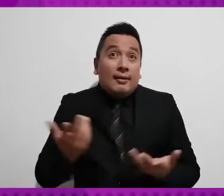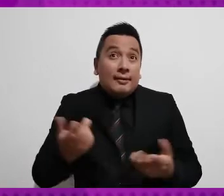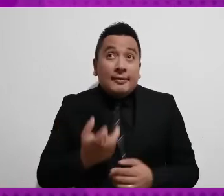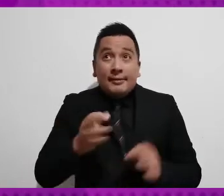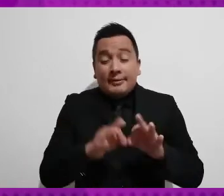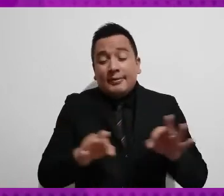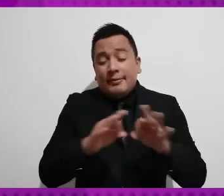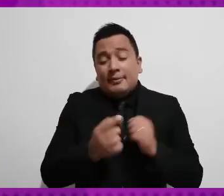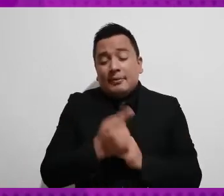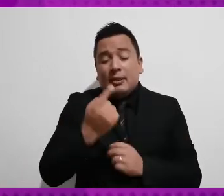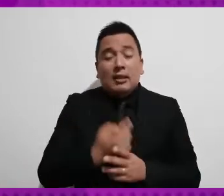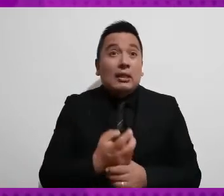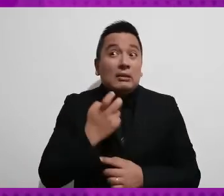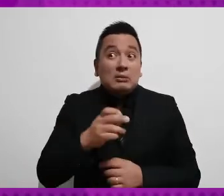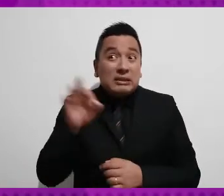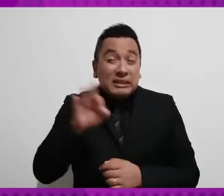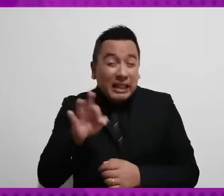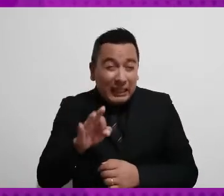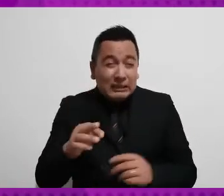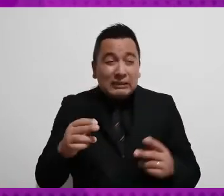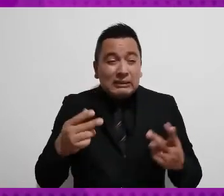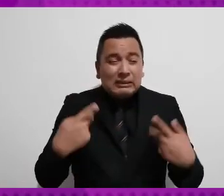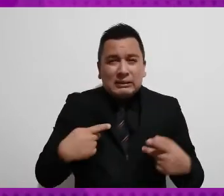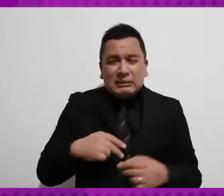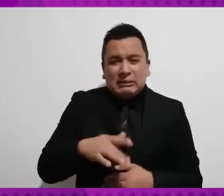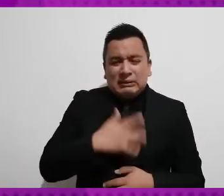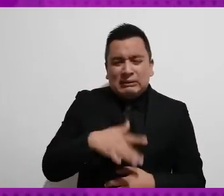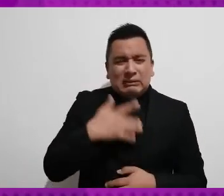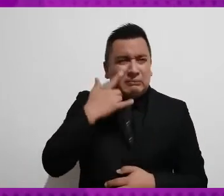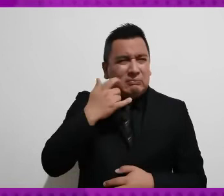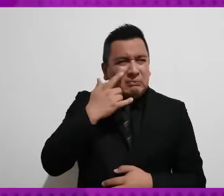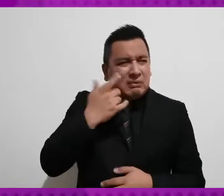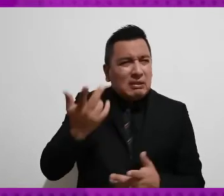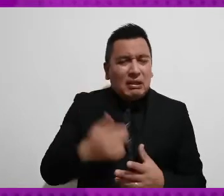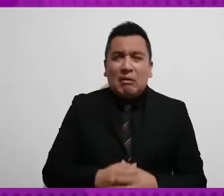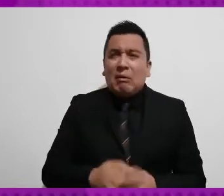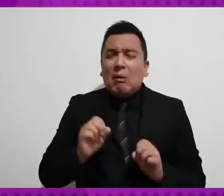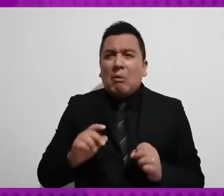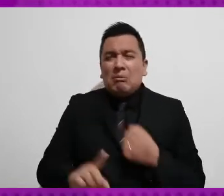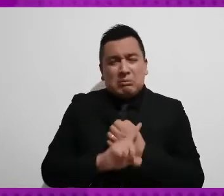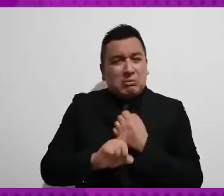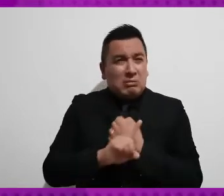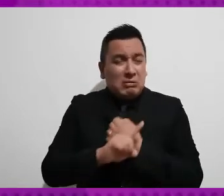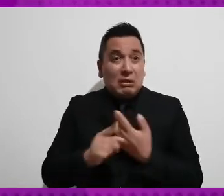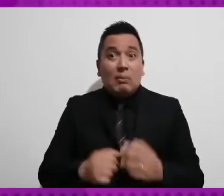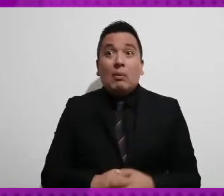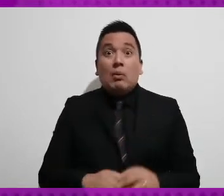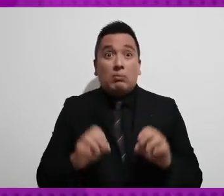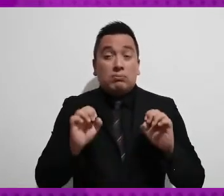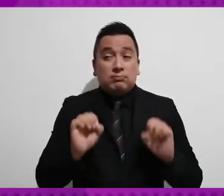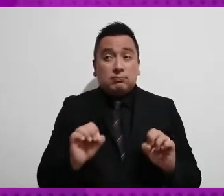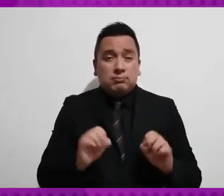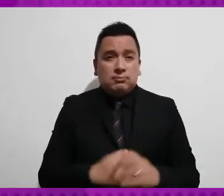esta es la que pudiera causar mayores problemas, y lo peor es que es lo que puede causar un mayor impacto